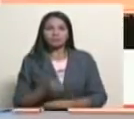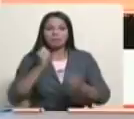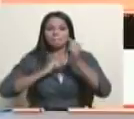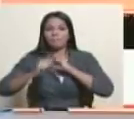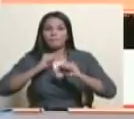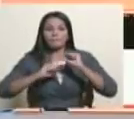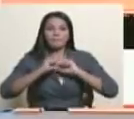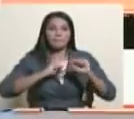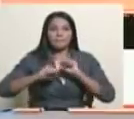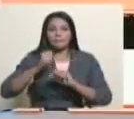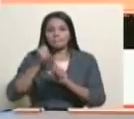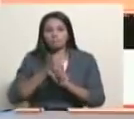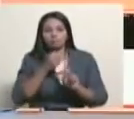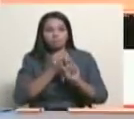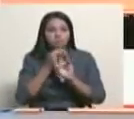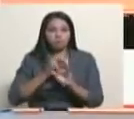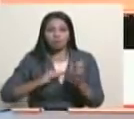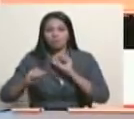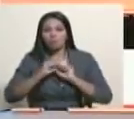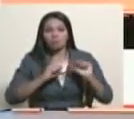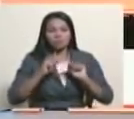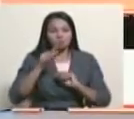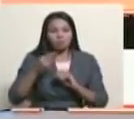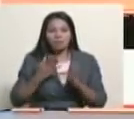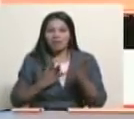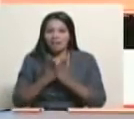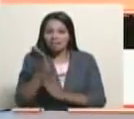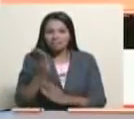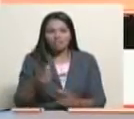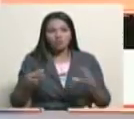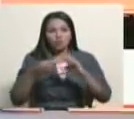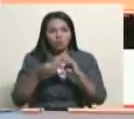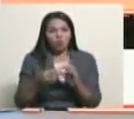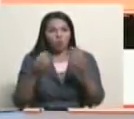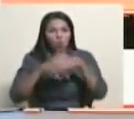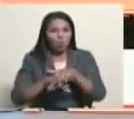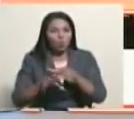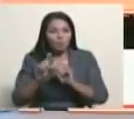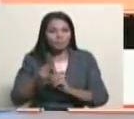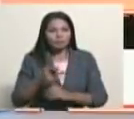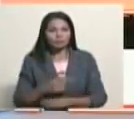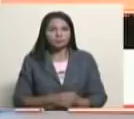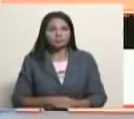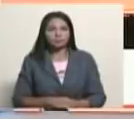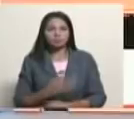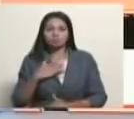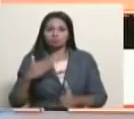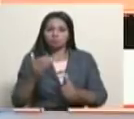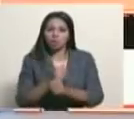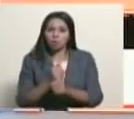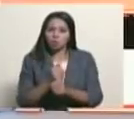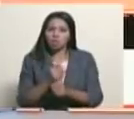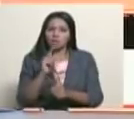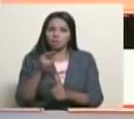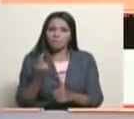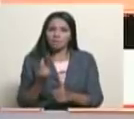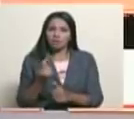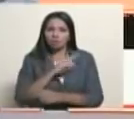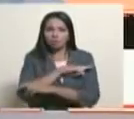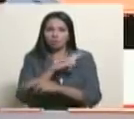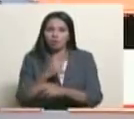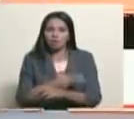combatividad, de movilización, de lealtad, de unión, de cohesión, y me he encontrado con una